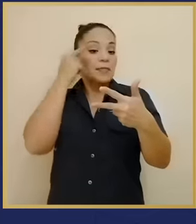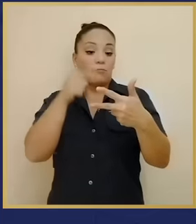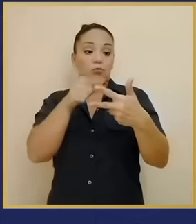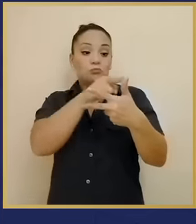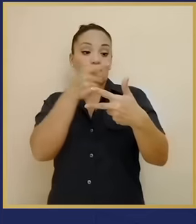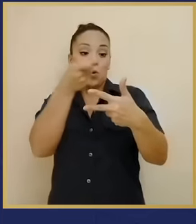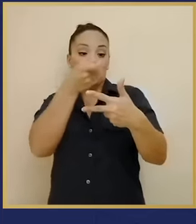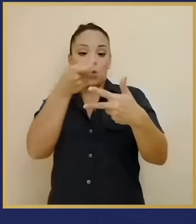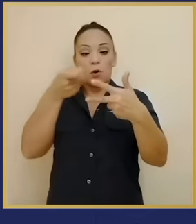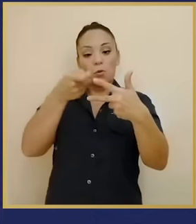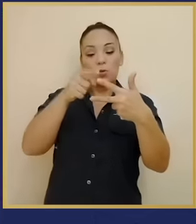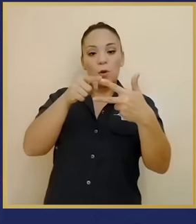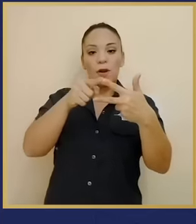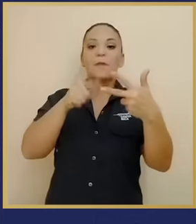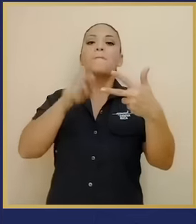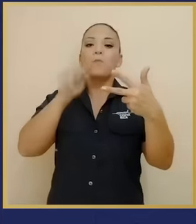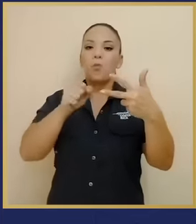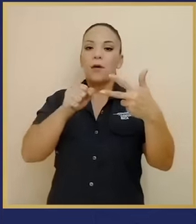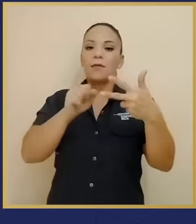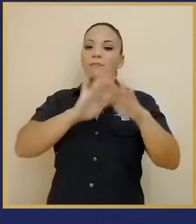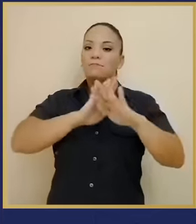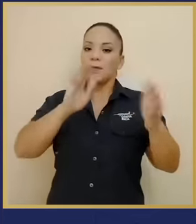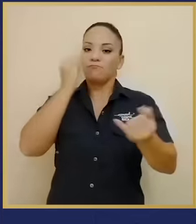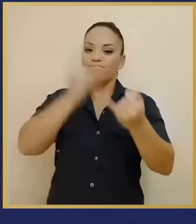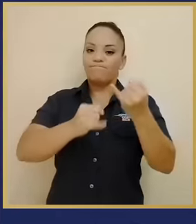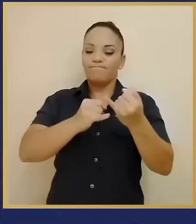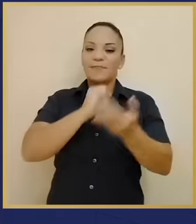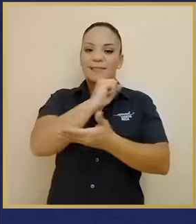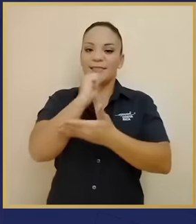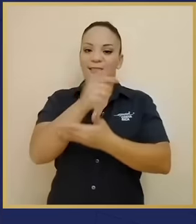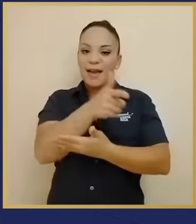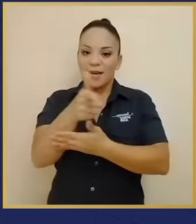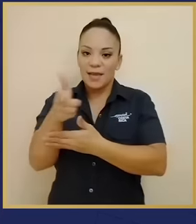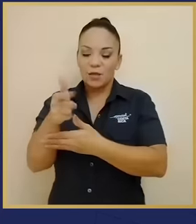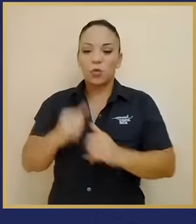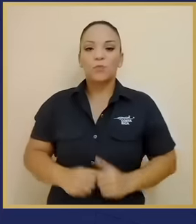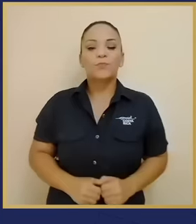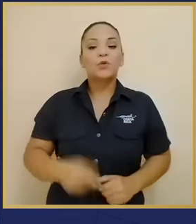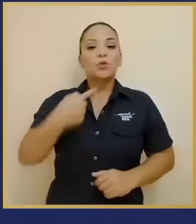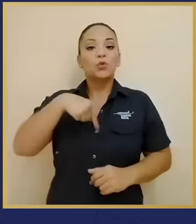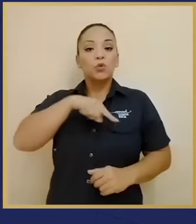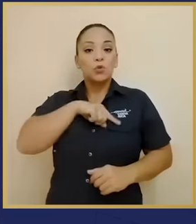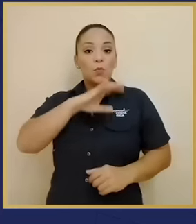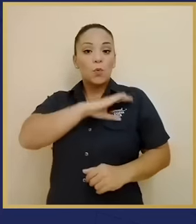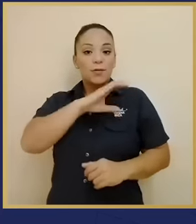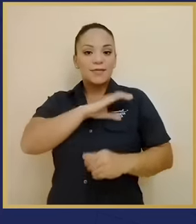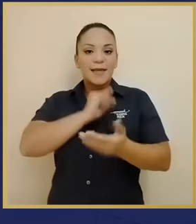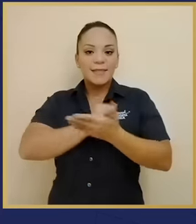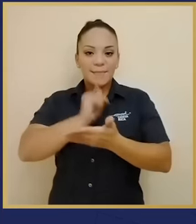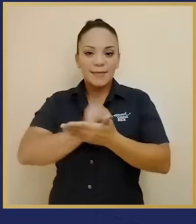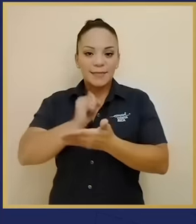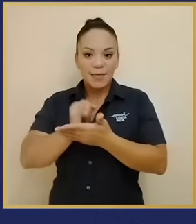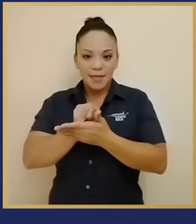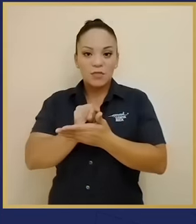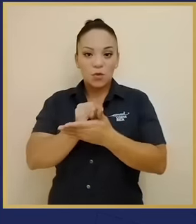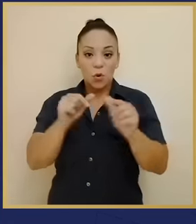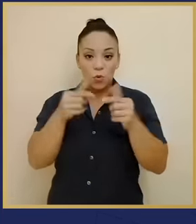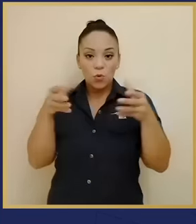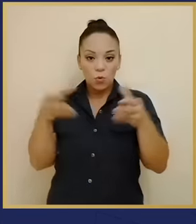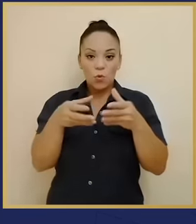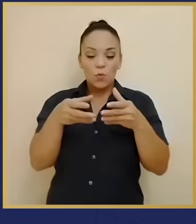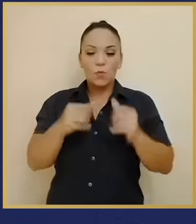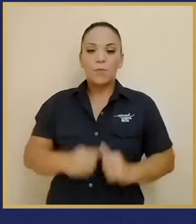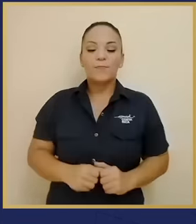al controlar estos dos elementos podríamos controlar el sicariato. Y hemos concentrado a nuestra policía de